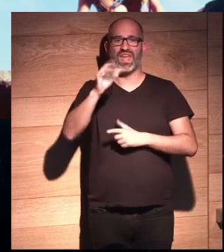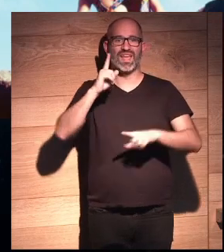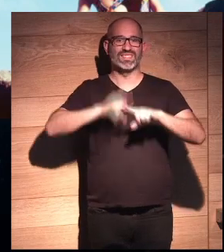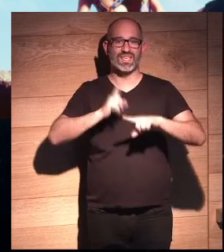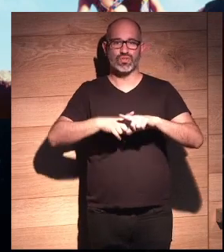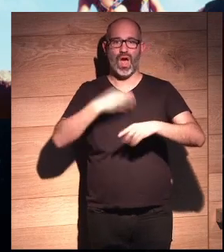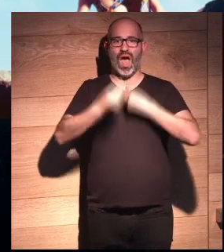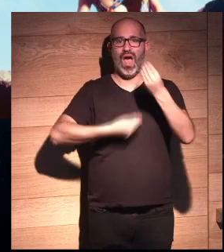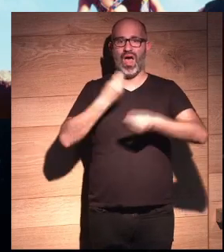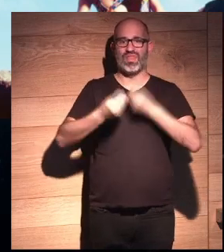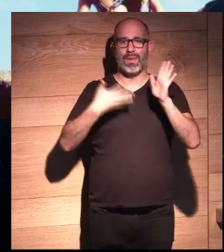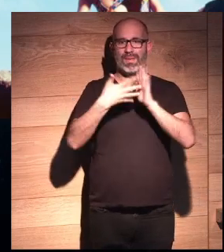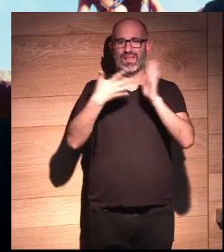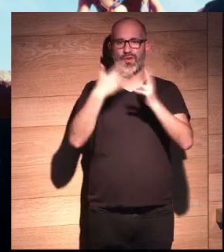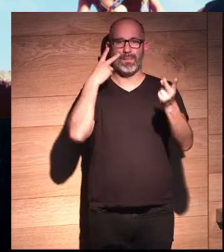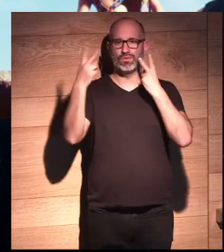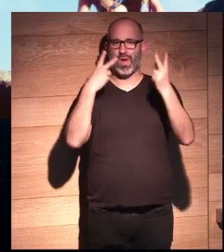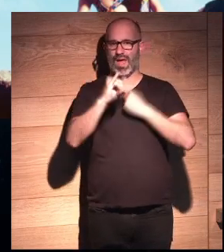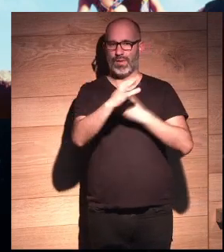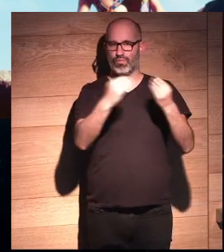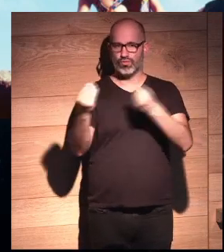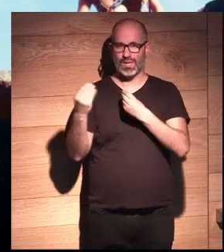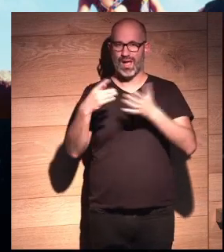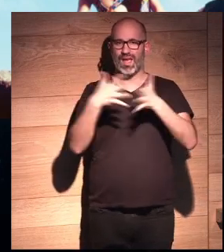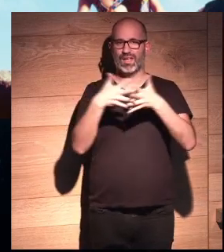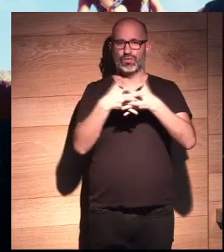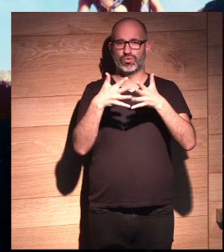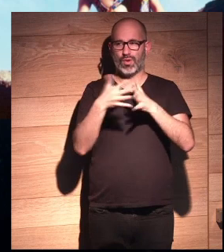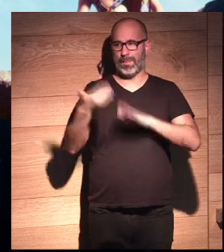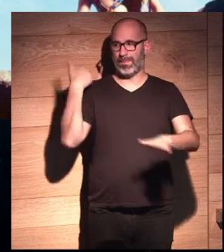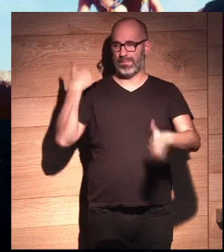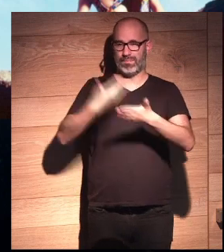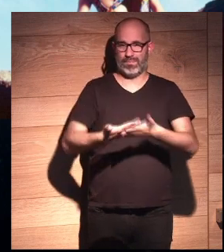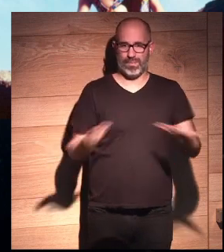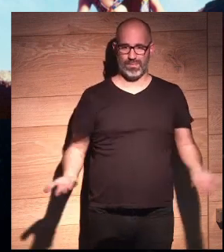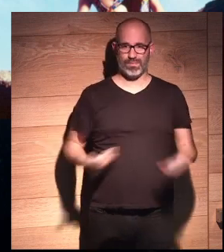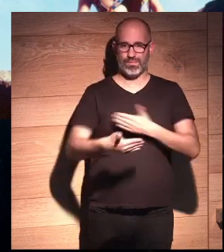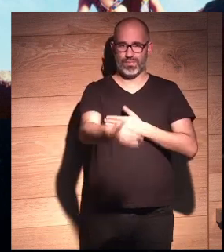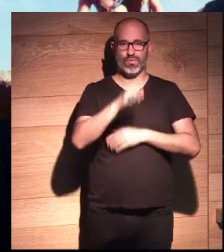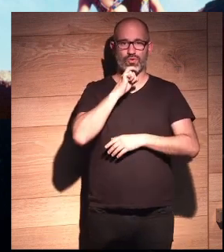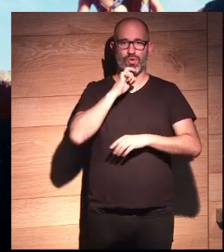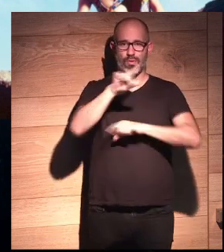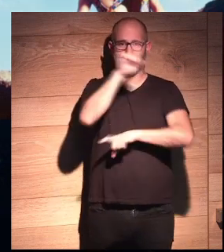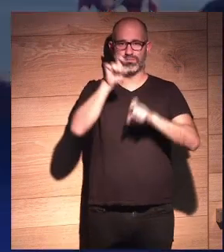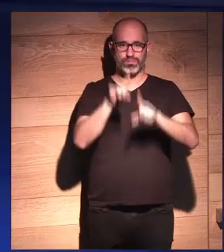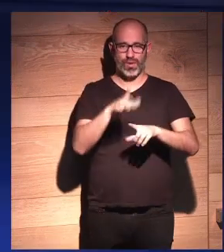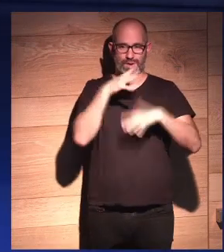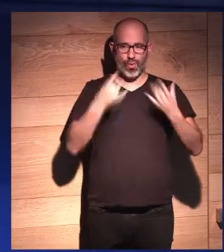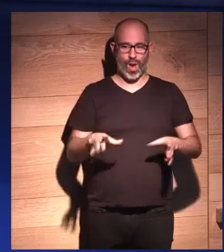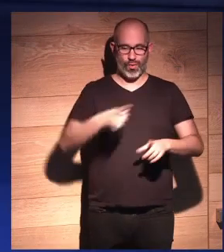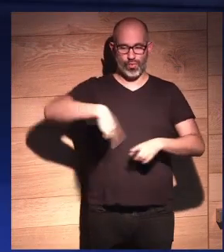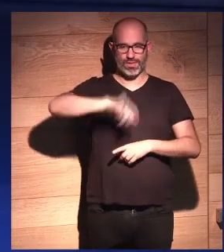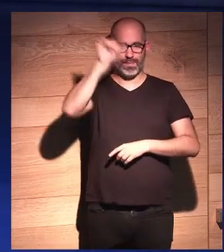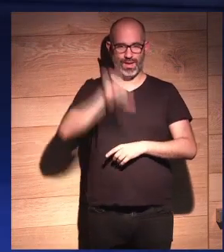sexo, que está cargado de metáforas visuales y donde la estructura de presente y pasado define la película como pasa en la nuestra.